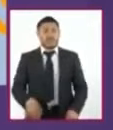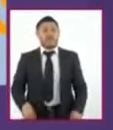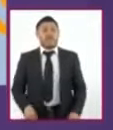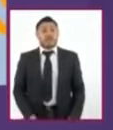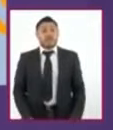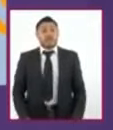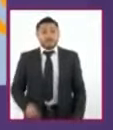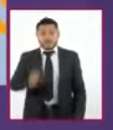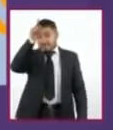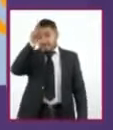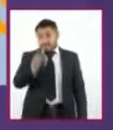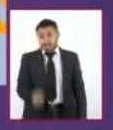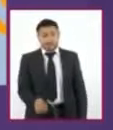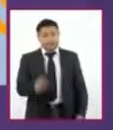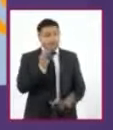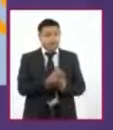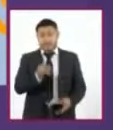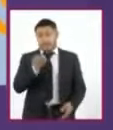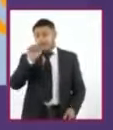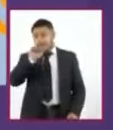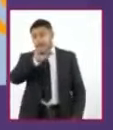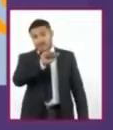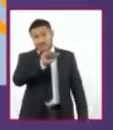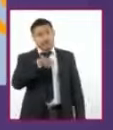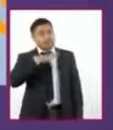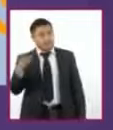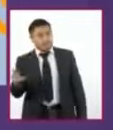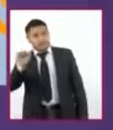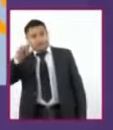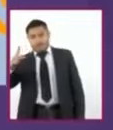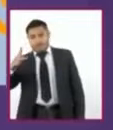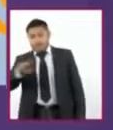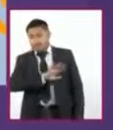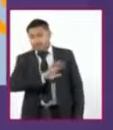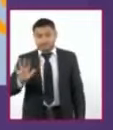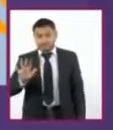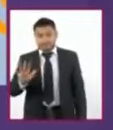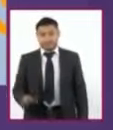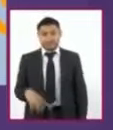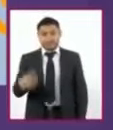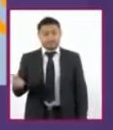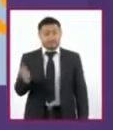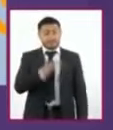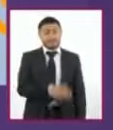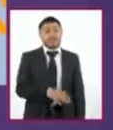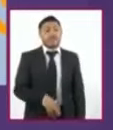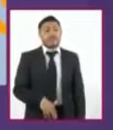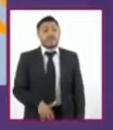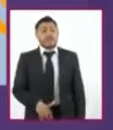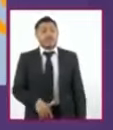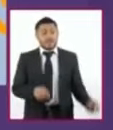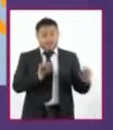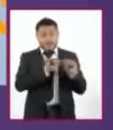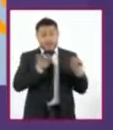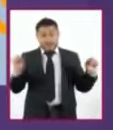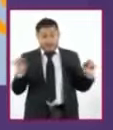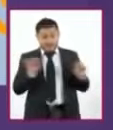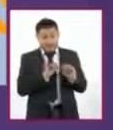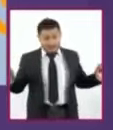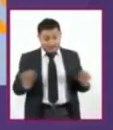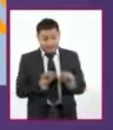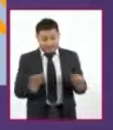simetría. Solo lo dejamos indicado del otro lado del eje de simetría. Ahora trazamos rectas perpendiculares a partir